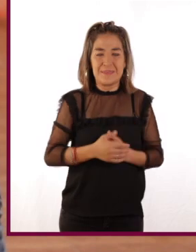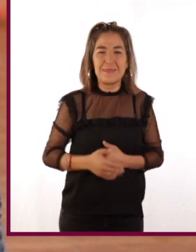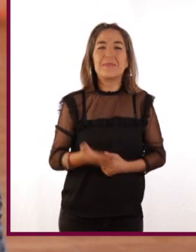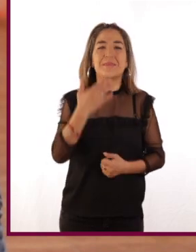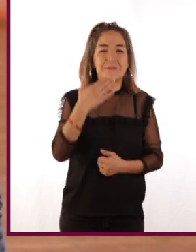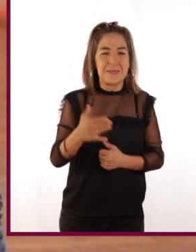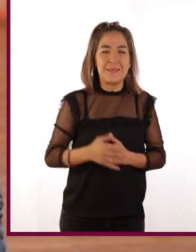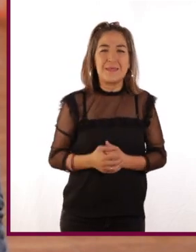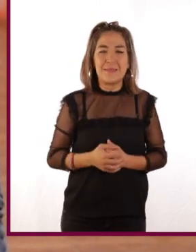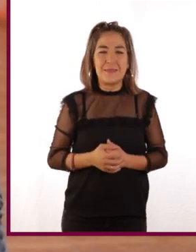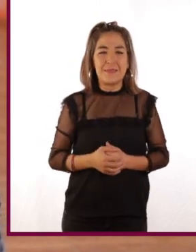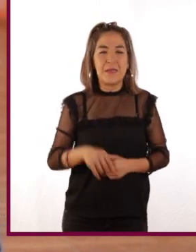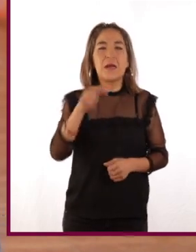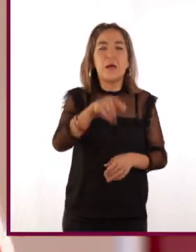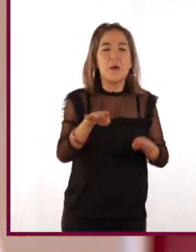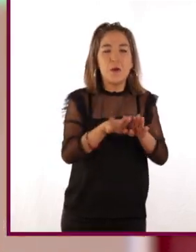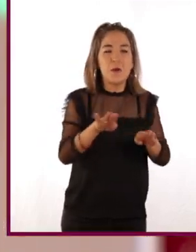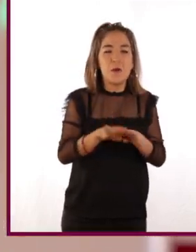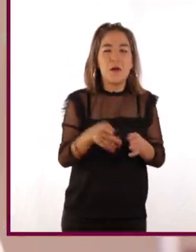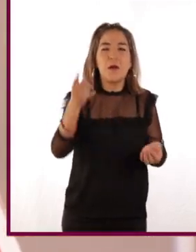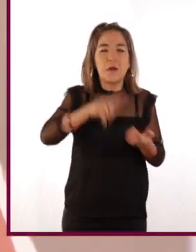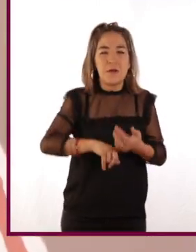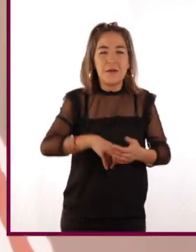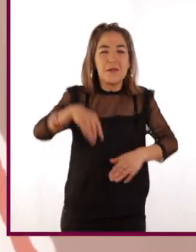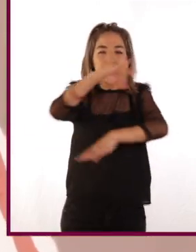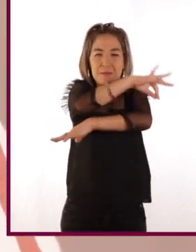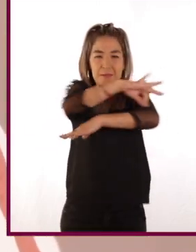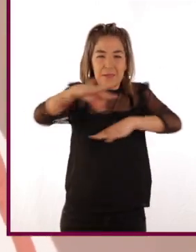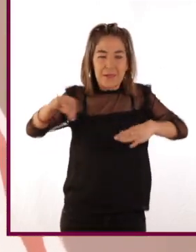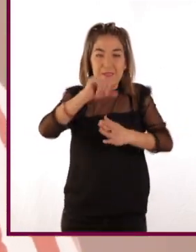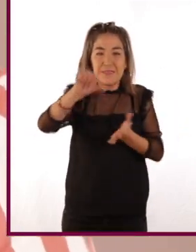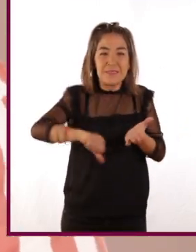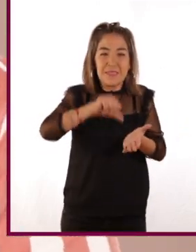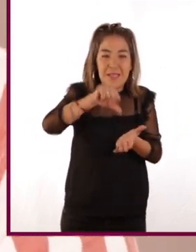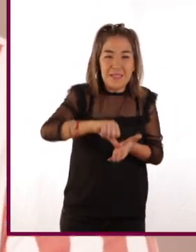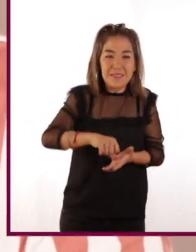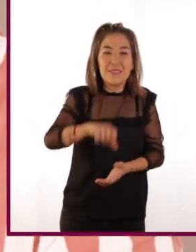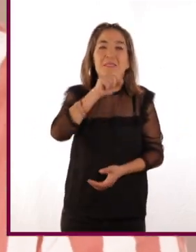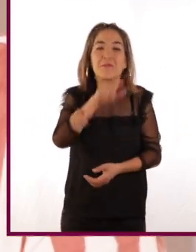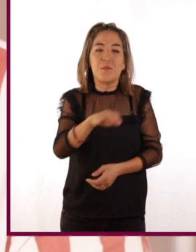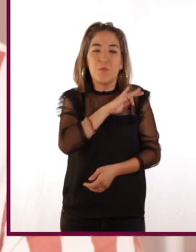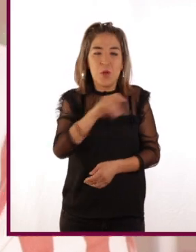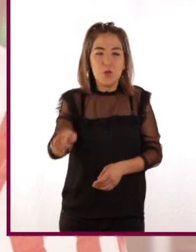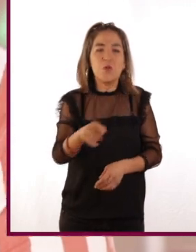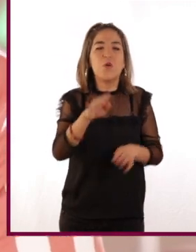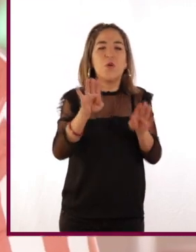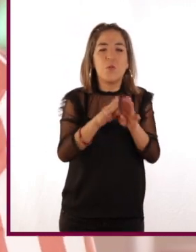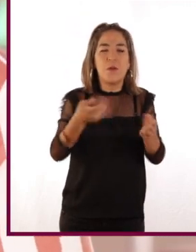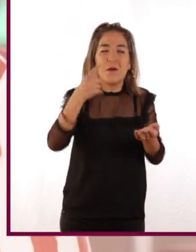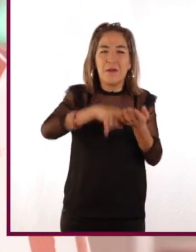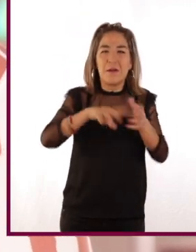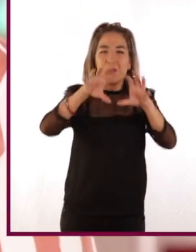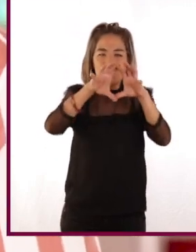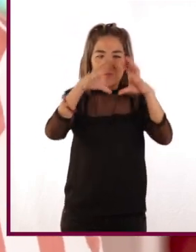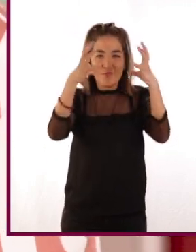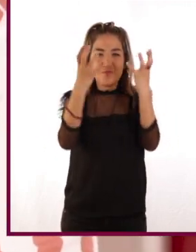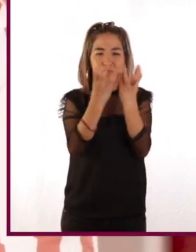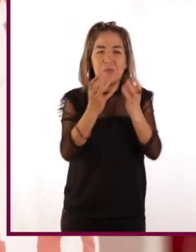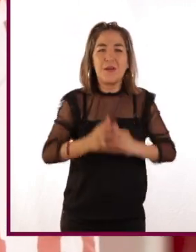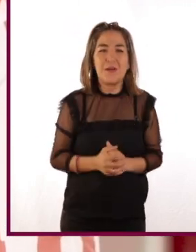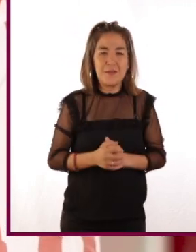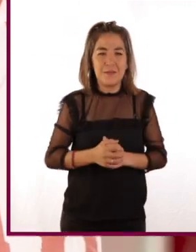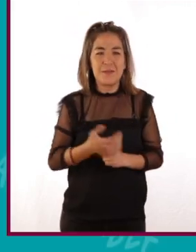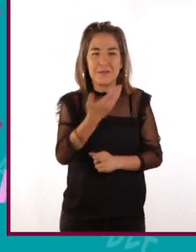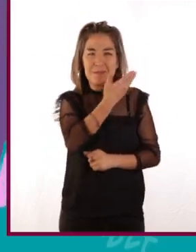esto. Ves, mira, son simétricos al eje que pasa por su centro. Además, se pueden inscribir en una esfera, ¿cómo